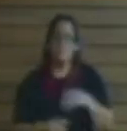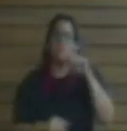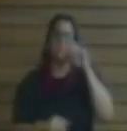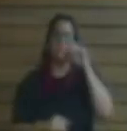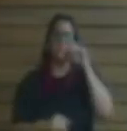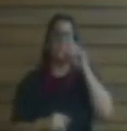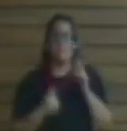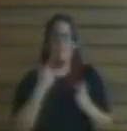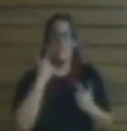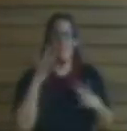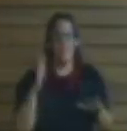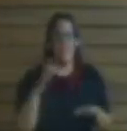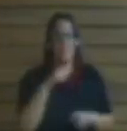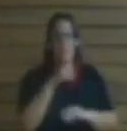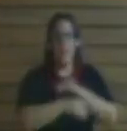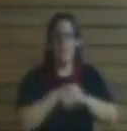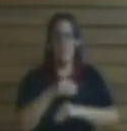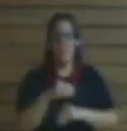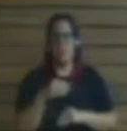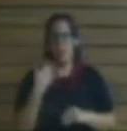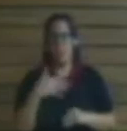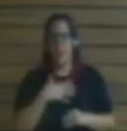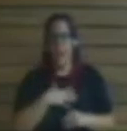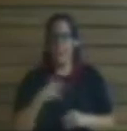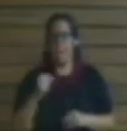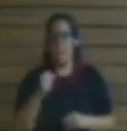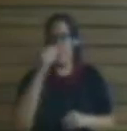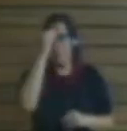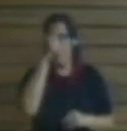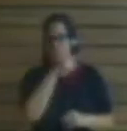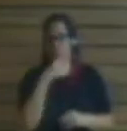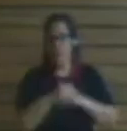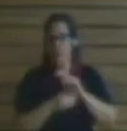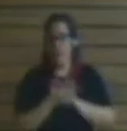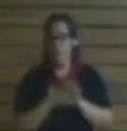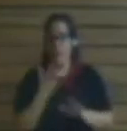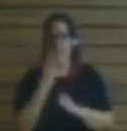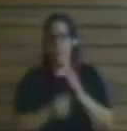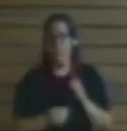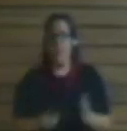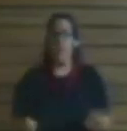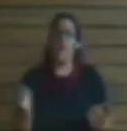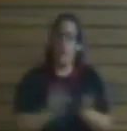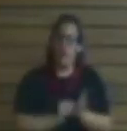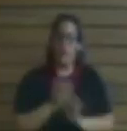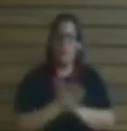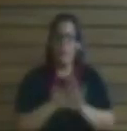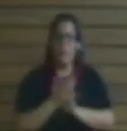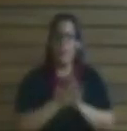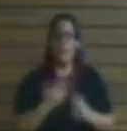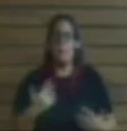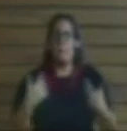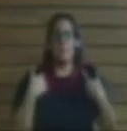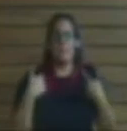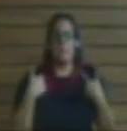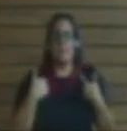Y fíjese, ha tenido, yo creo que el atrevimiento, y creo que es un error, de volver a hablar de las víctimas del terrorismo de ETA. De